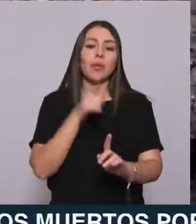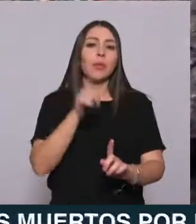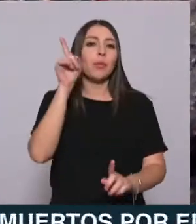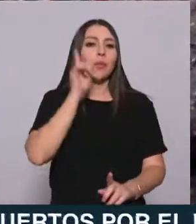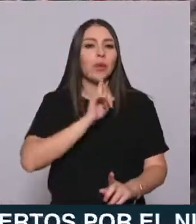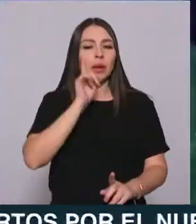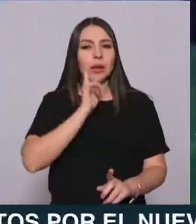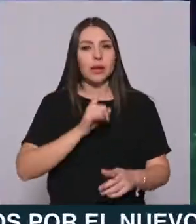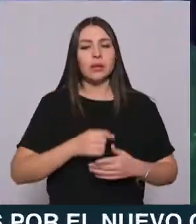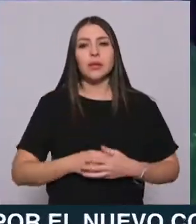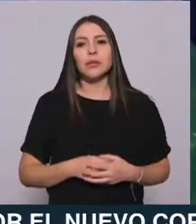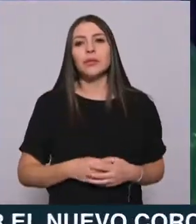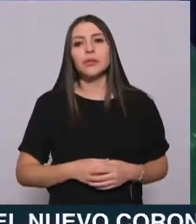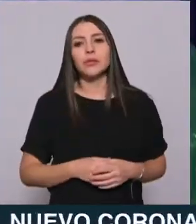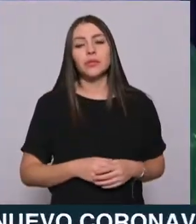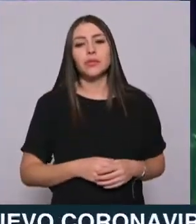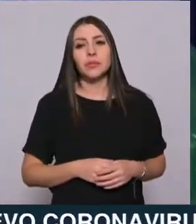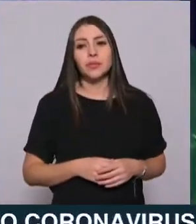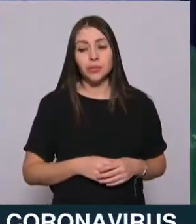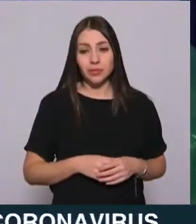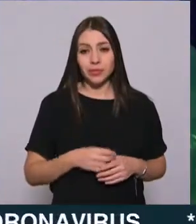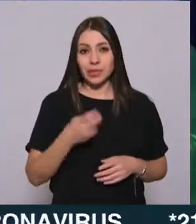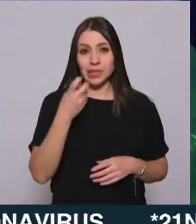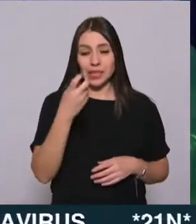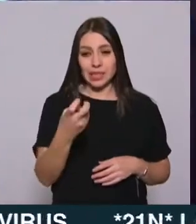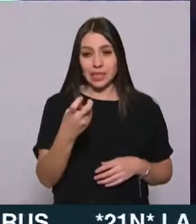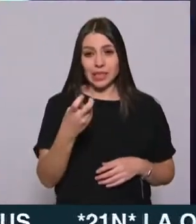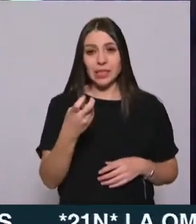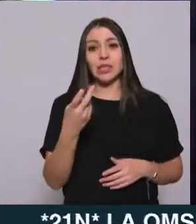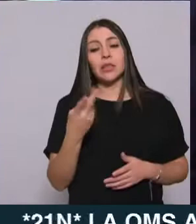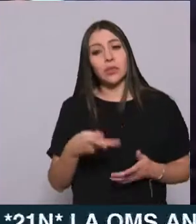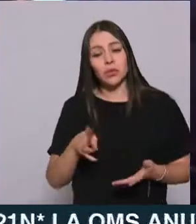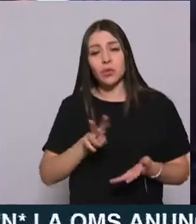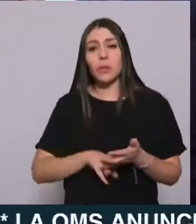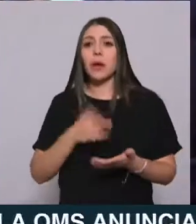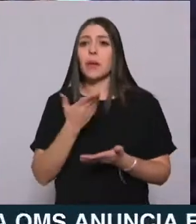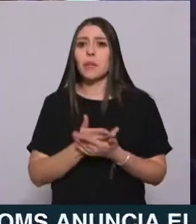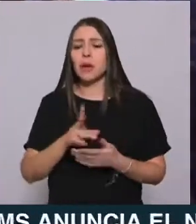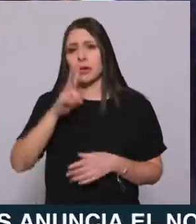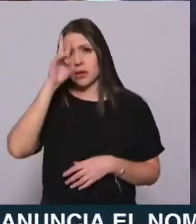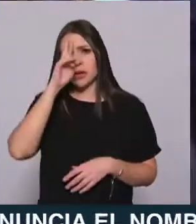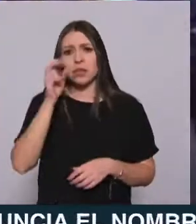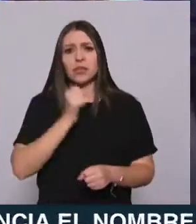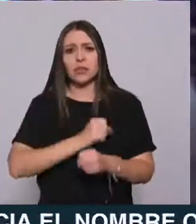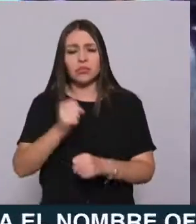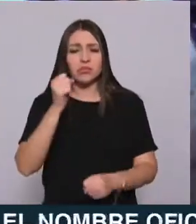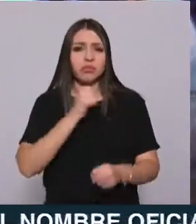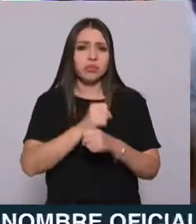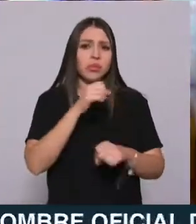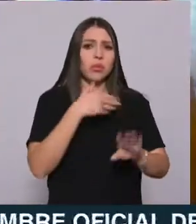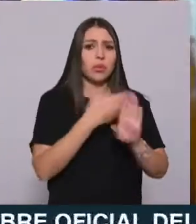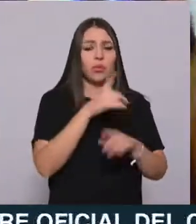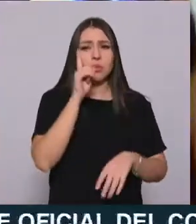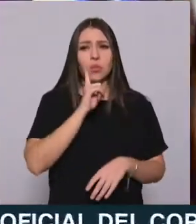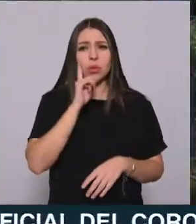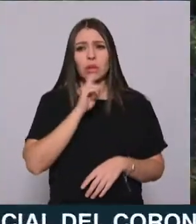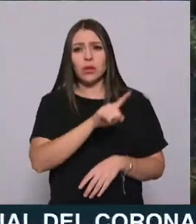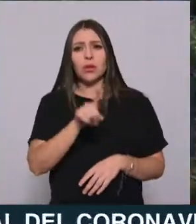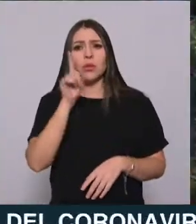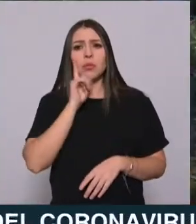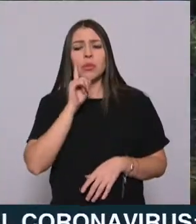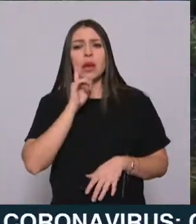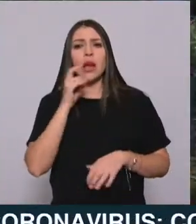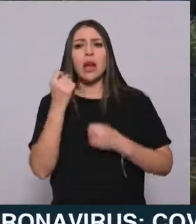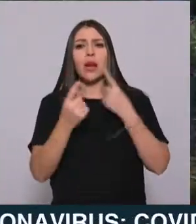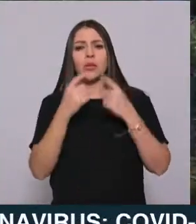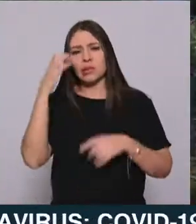esta problemática se le añade el nivel de agresividad hacia las víctimas, ya que en la mayoría de los casos las mujeres fueron objeto de